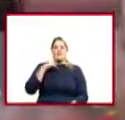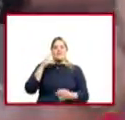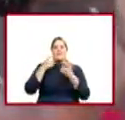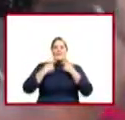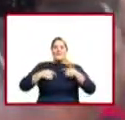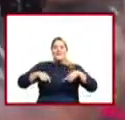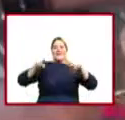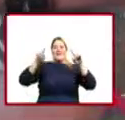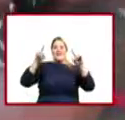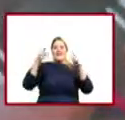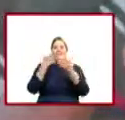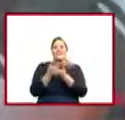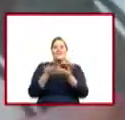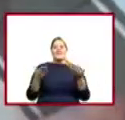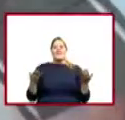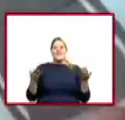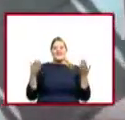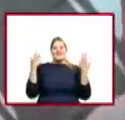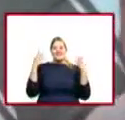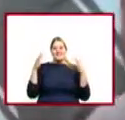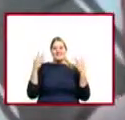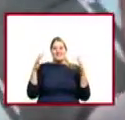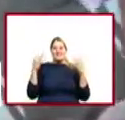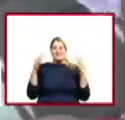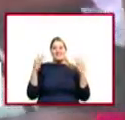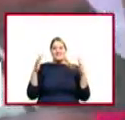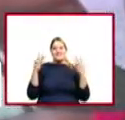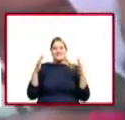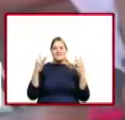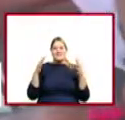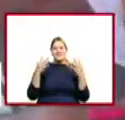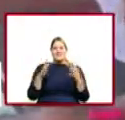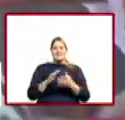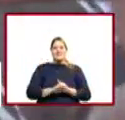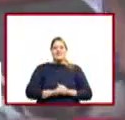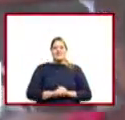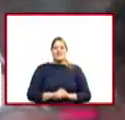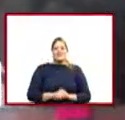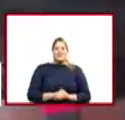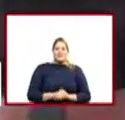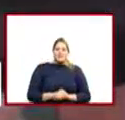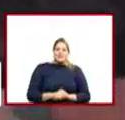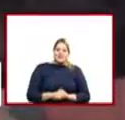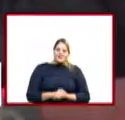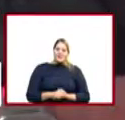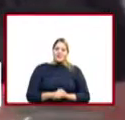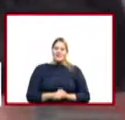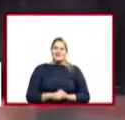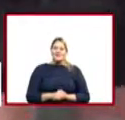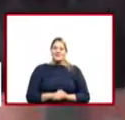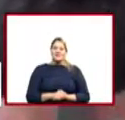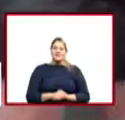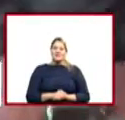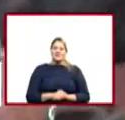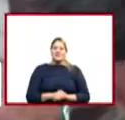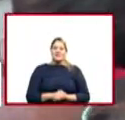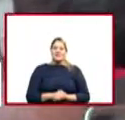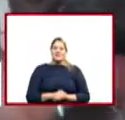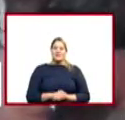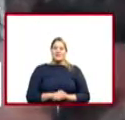tipos de funcionarios que se enmarcan muy claramente en ella, los magistrados de la Corte, los diputados del Congreso y las